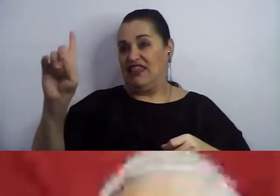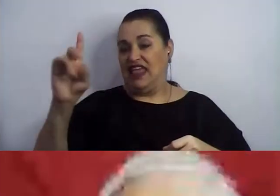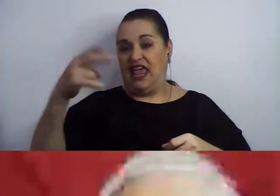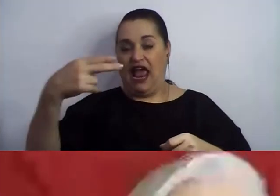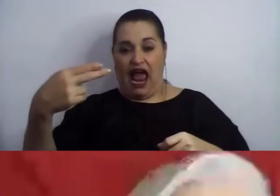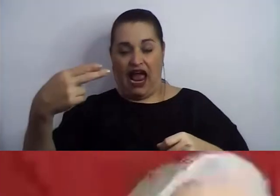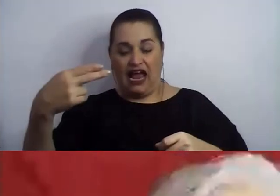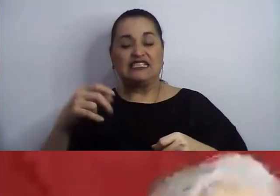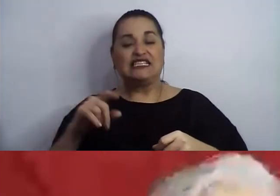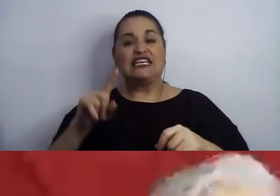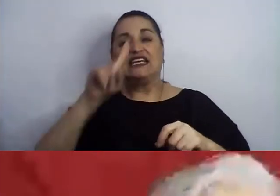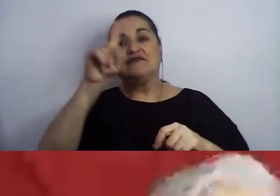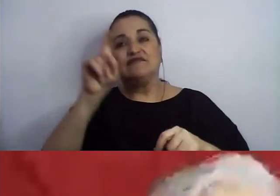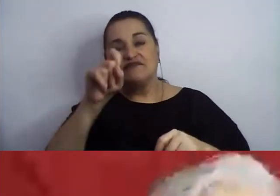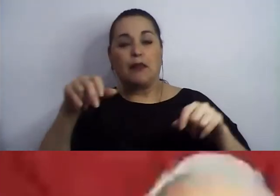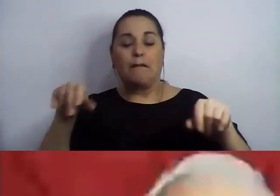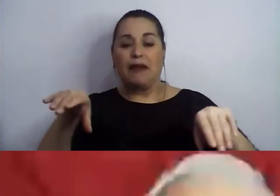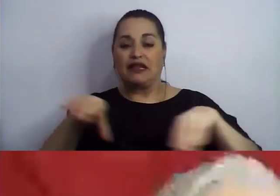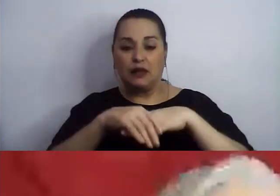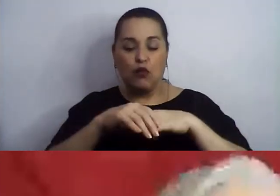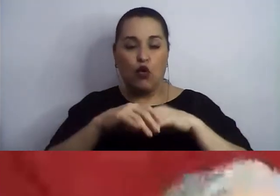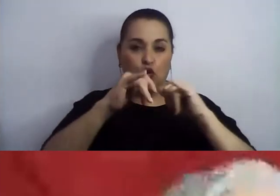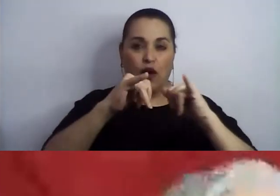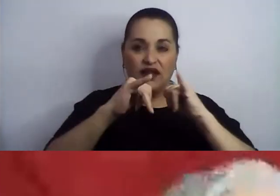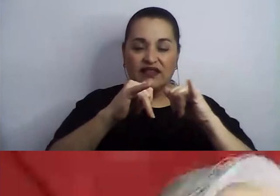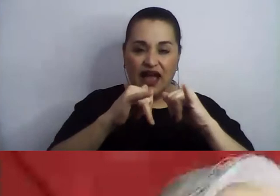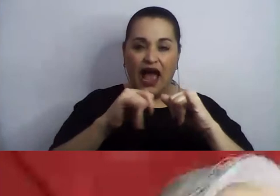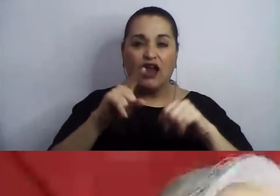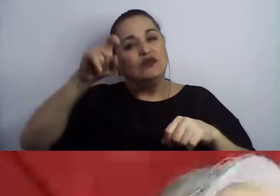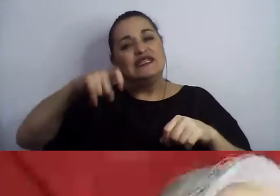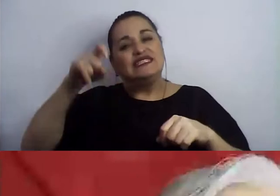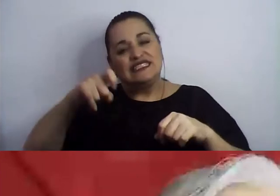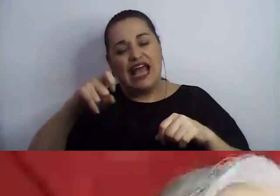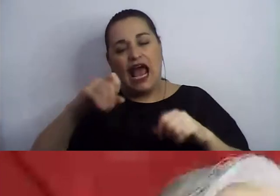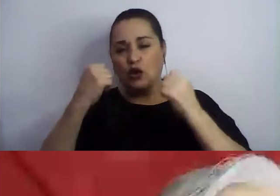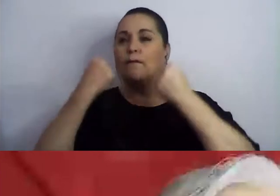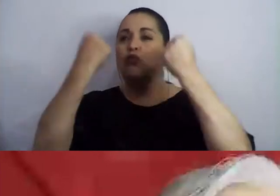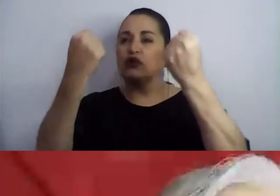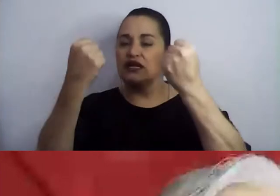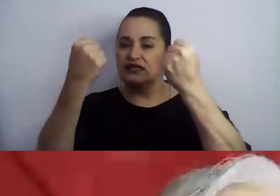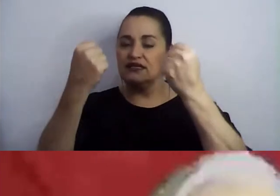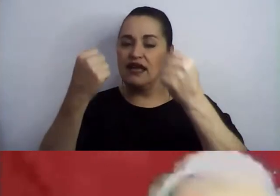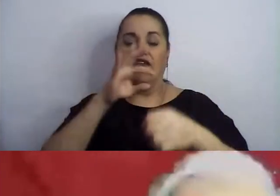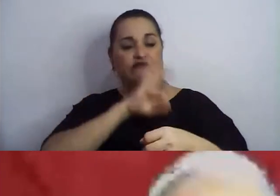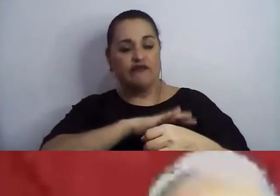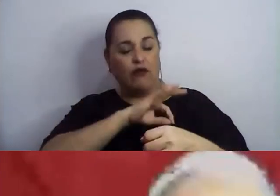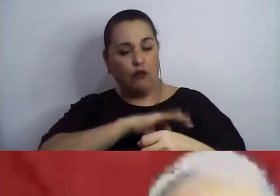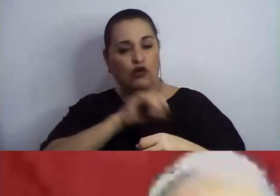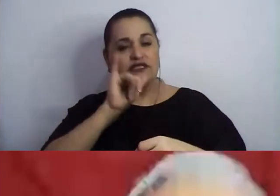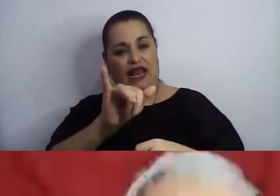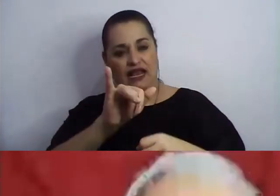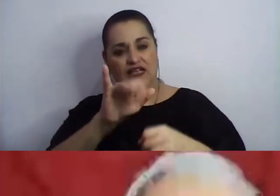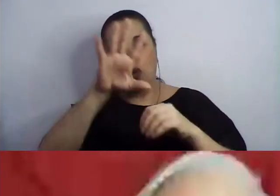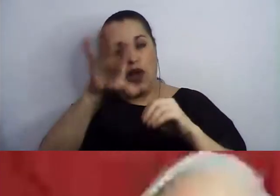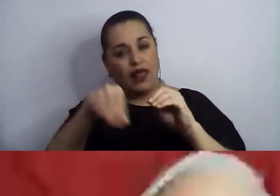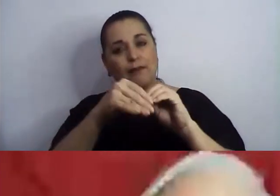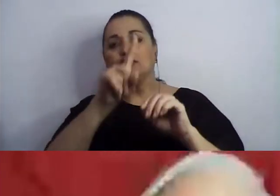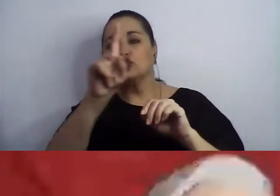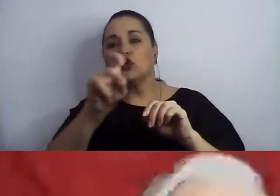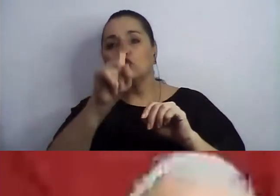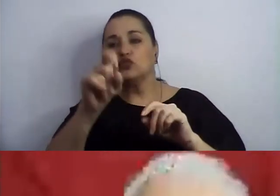del patrimonio igualitario. Es necesario, entonces, potenciar y favorecer esa, además, consulta